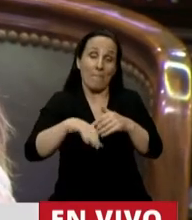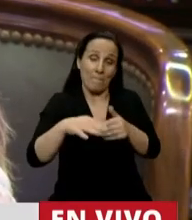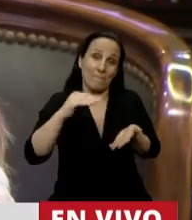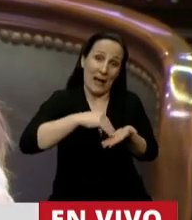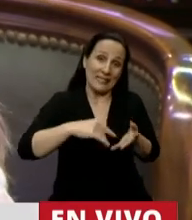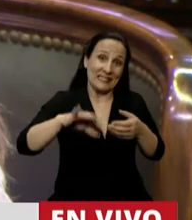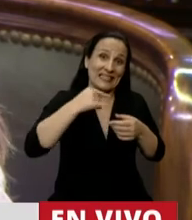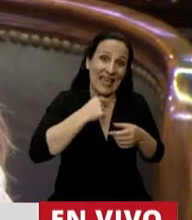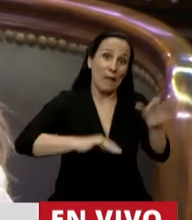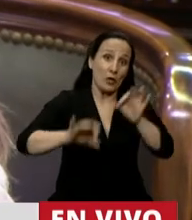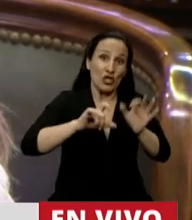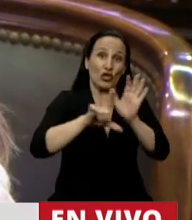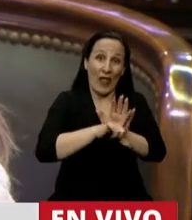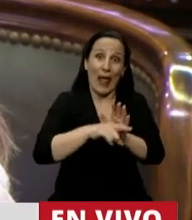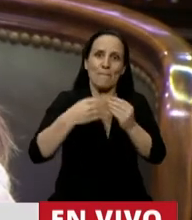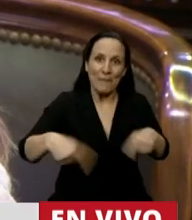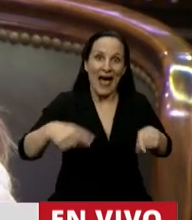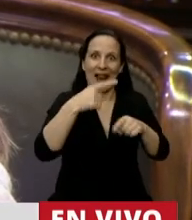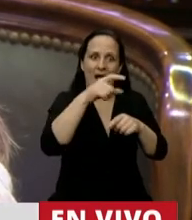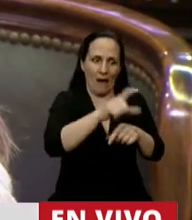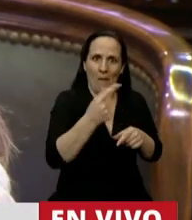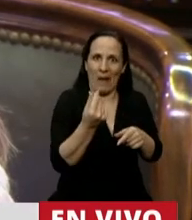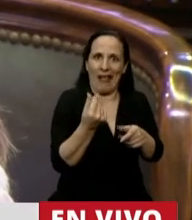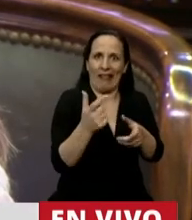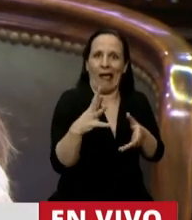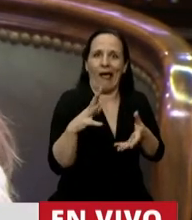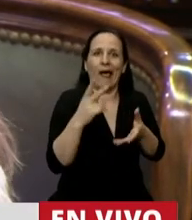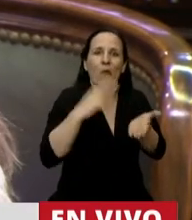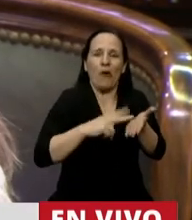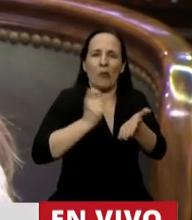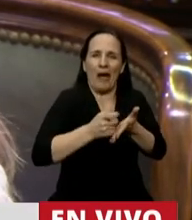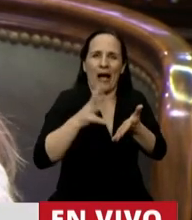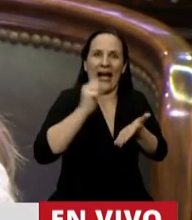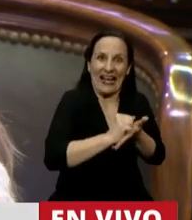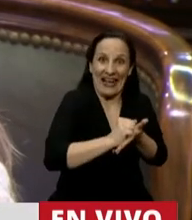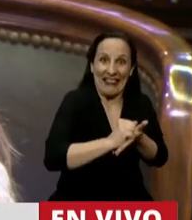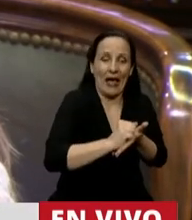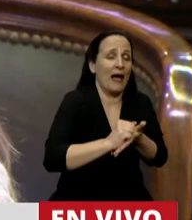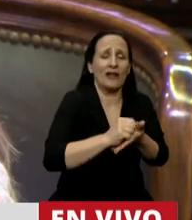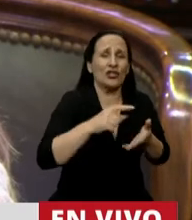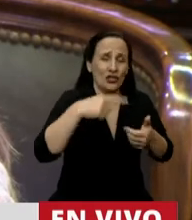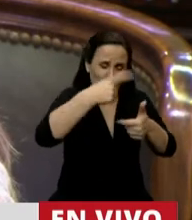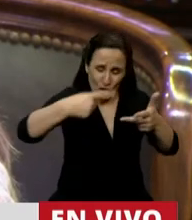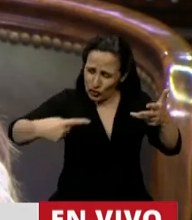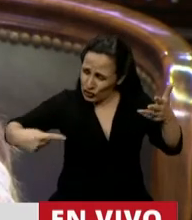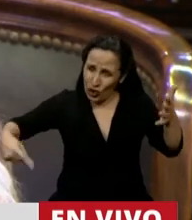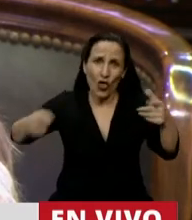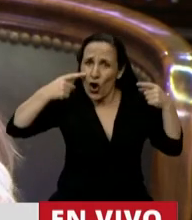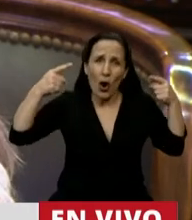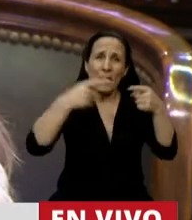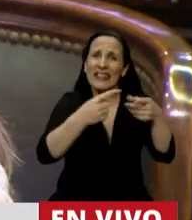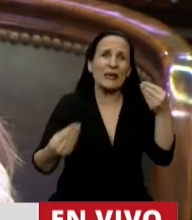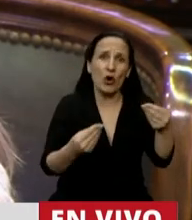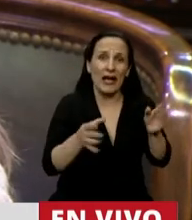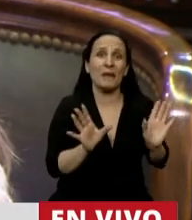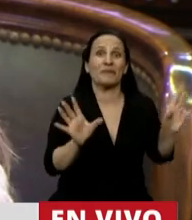todas acciones o proyectos impulsados por ese sector y con un objetivo muy preciso: dañar en todo lo posible a